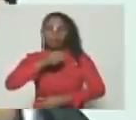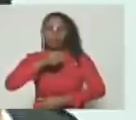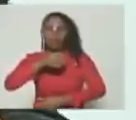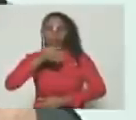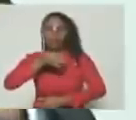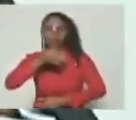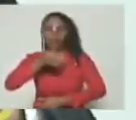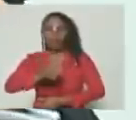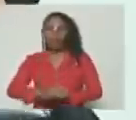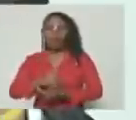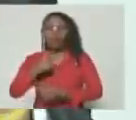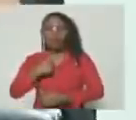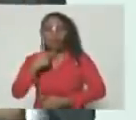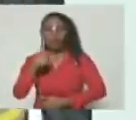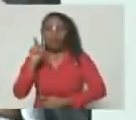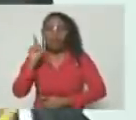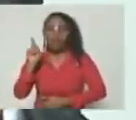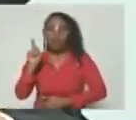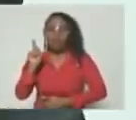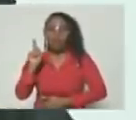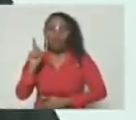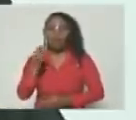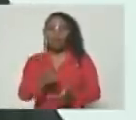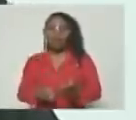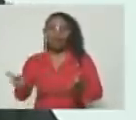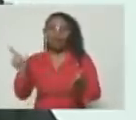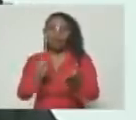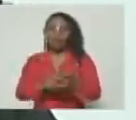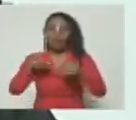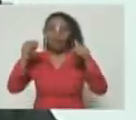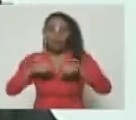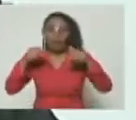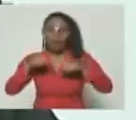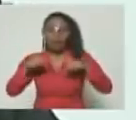Y yo dije allí lo que voy a repetir acá.